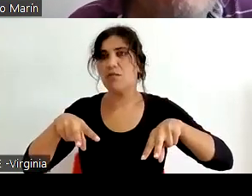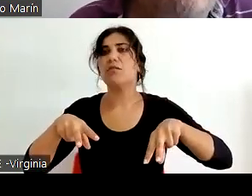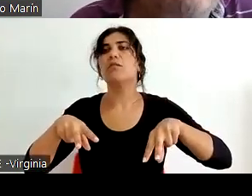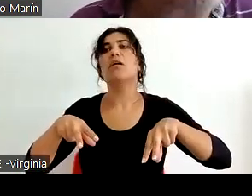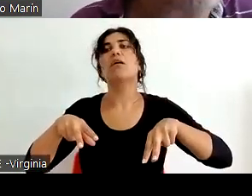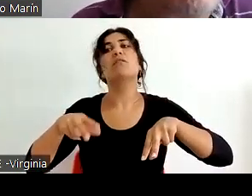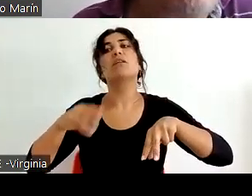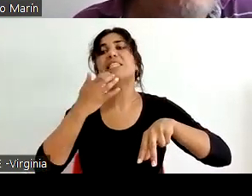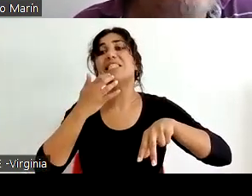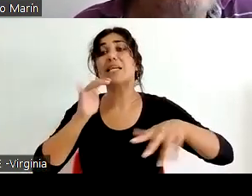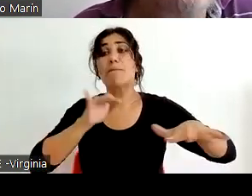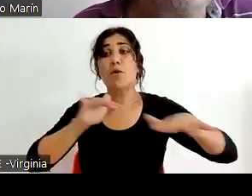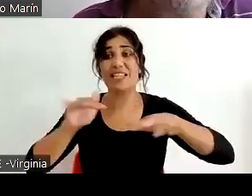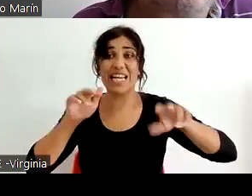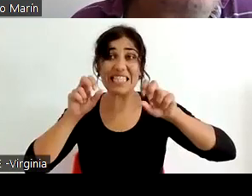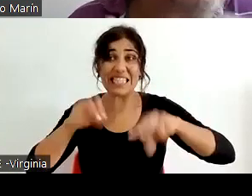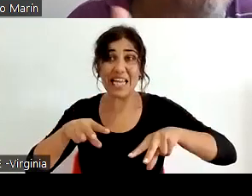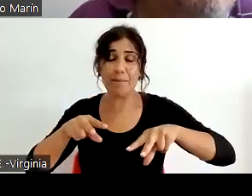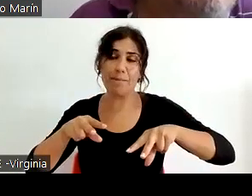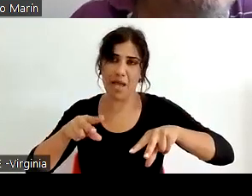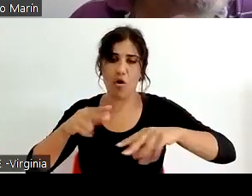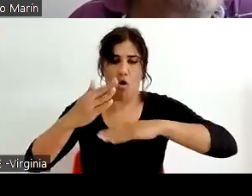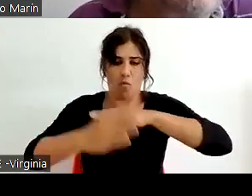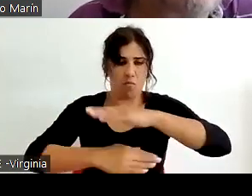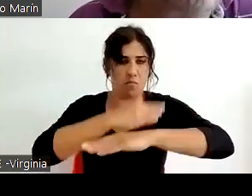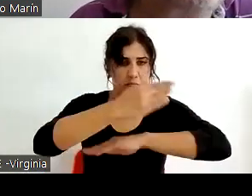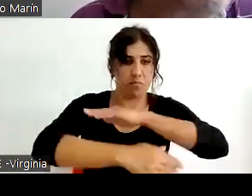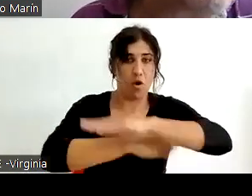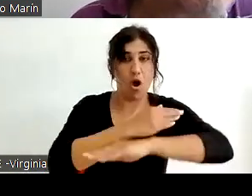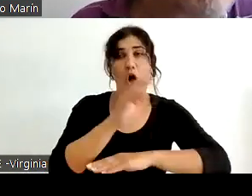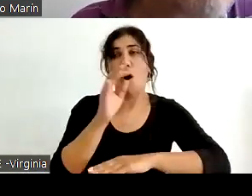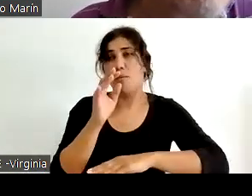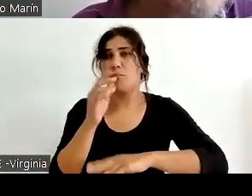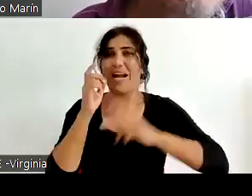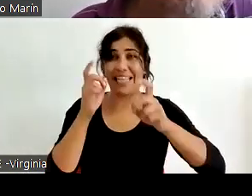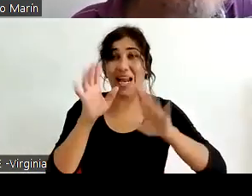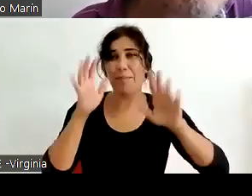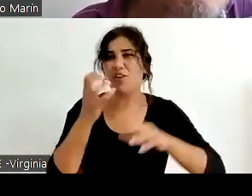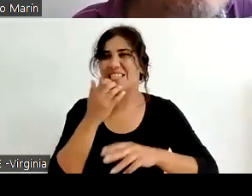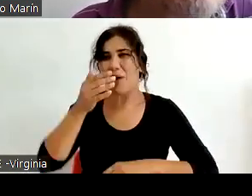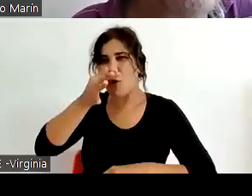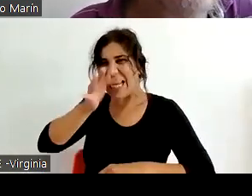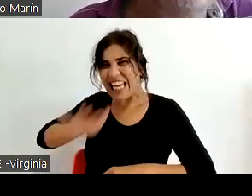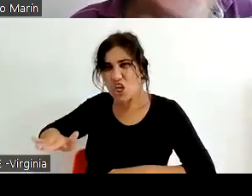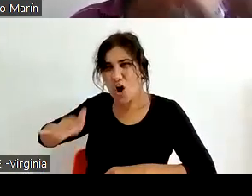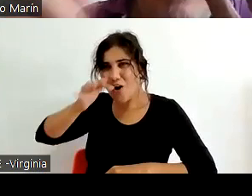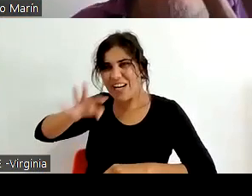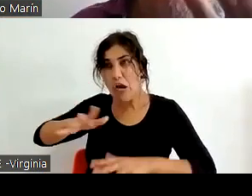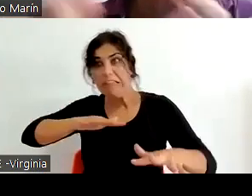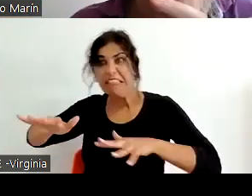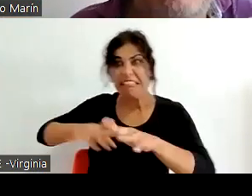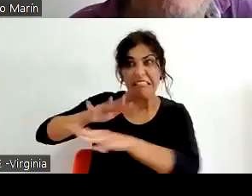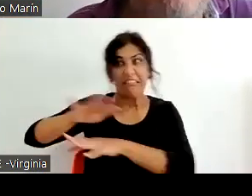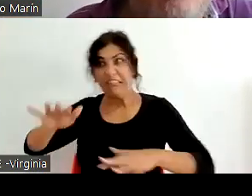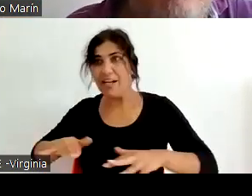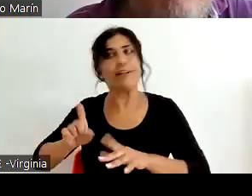de manera más o menos pasiva, ningún problema. Si es un niño más pequeño, sabemos que la persona no se va a estar quieta, pues aquí sí que